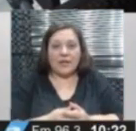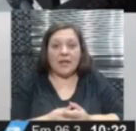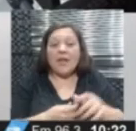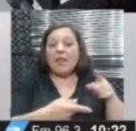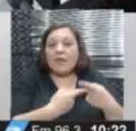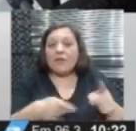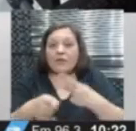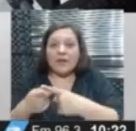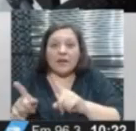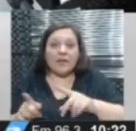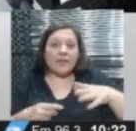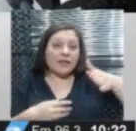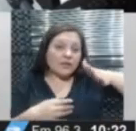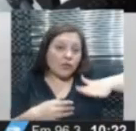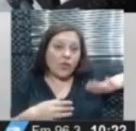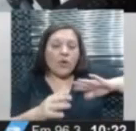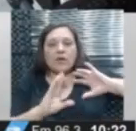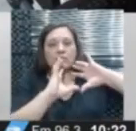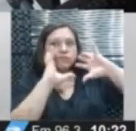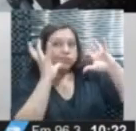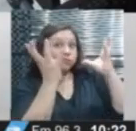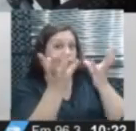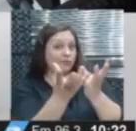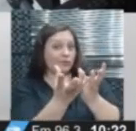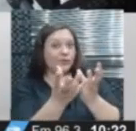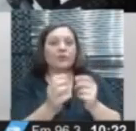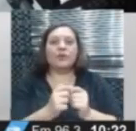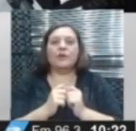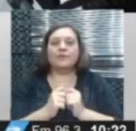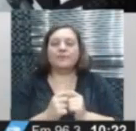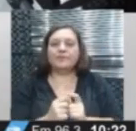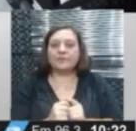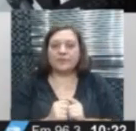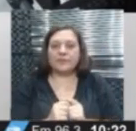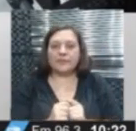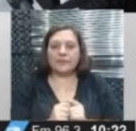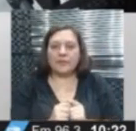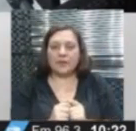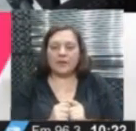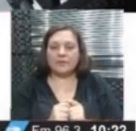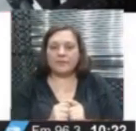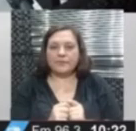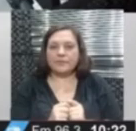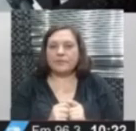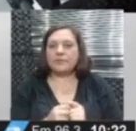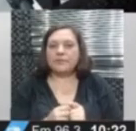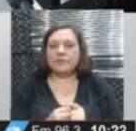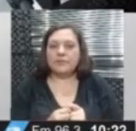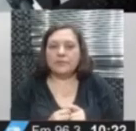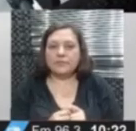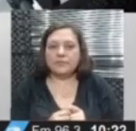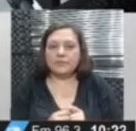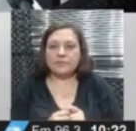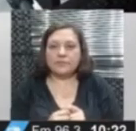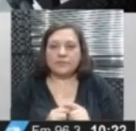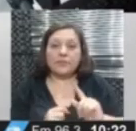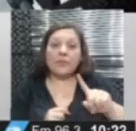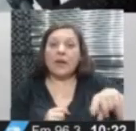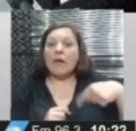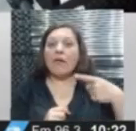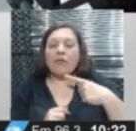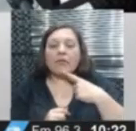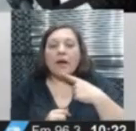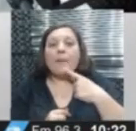para ir haciendo docencia y decirle a nuestra audiencia para que vaya incorporando también este la la digamos el